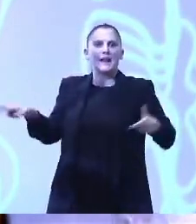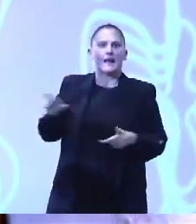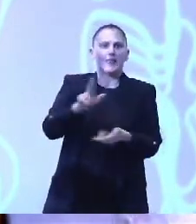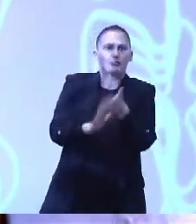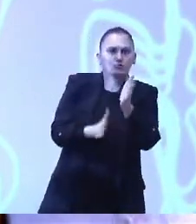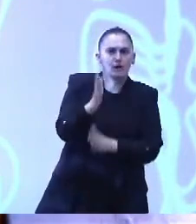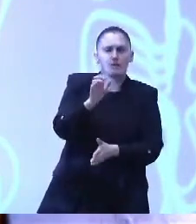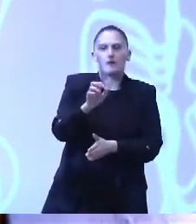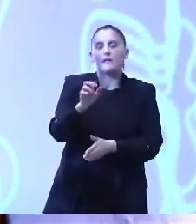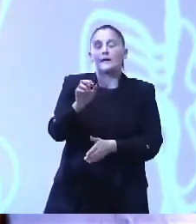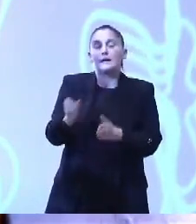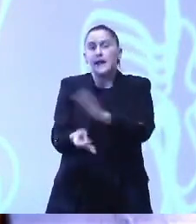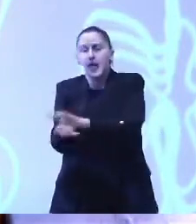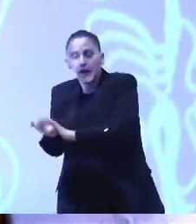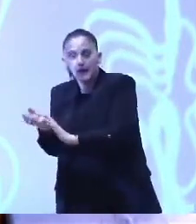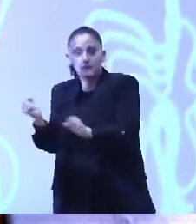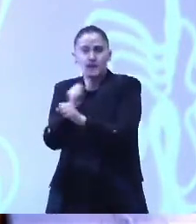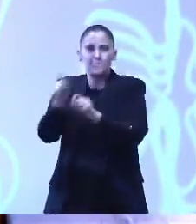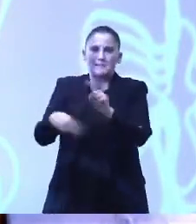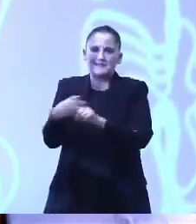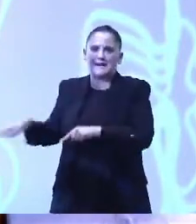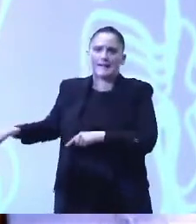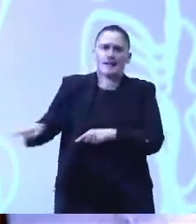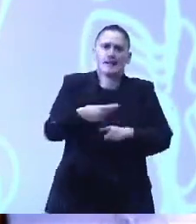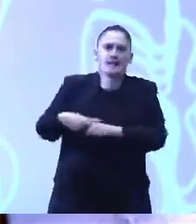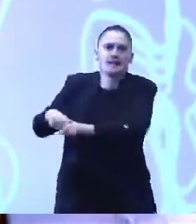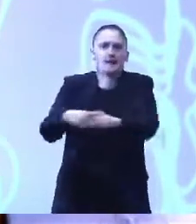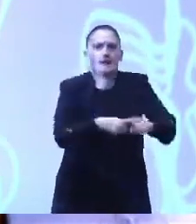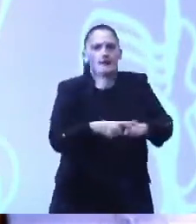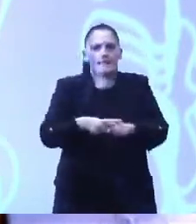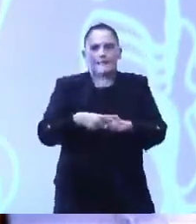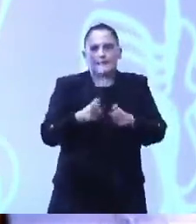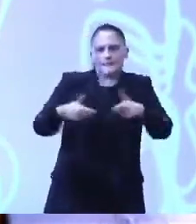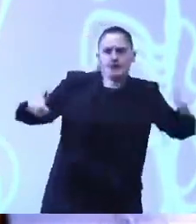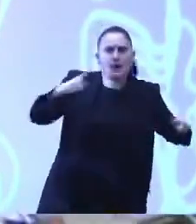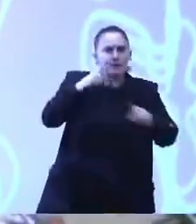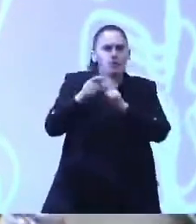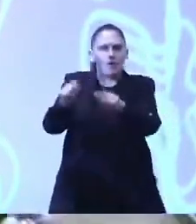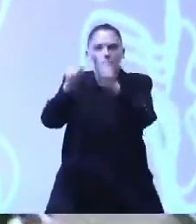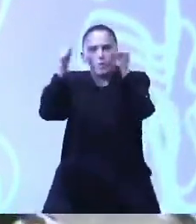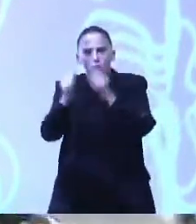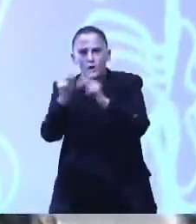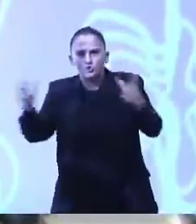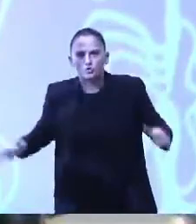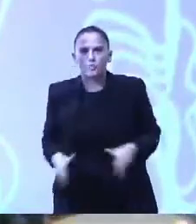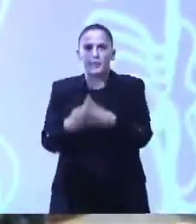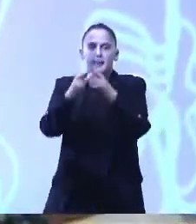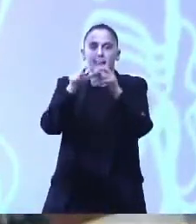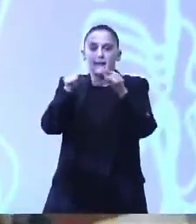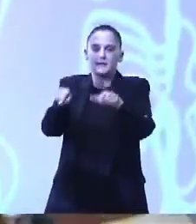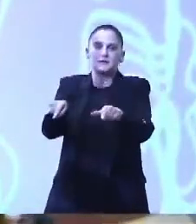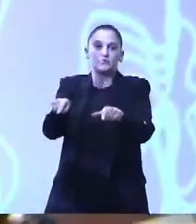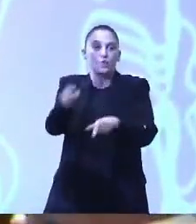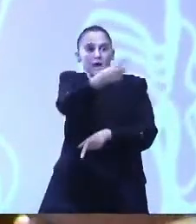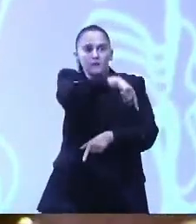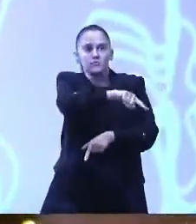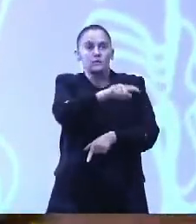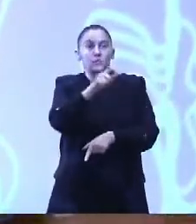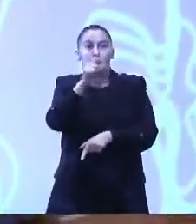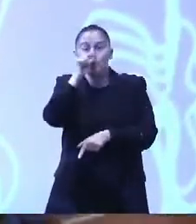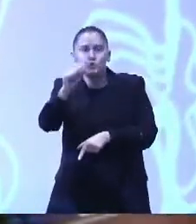reindustrializarnos, es crear empleo y es redistribuir el crecimiento para que haya un modelo social que es lo que no quiere